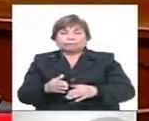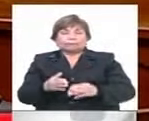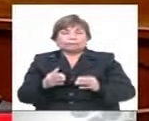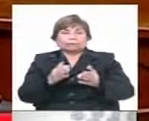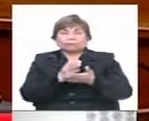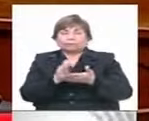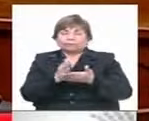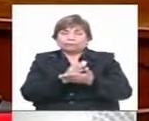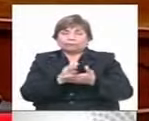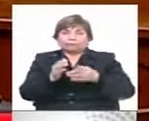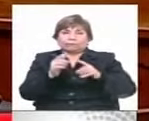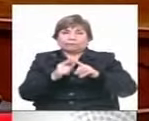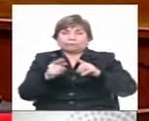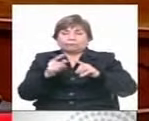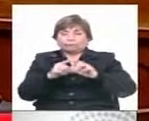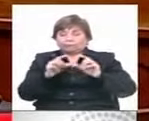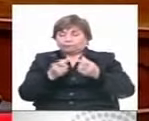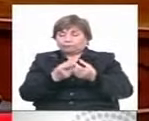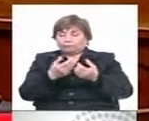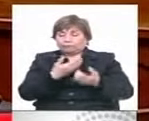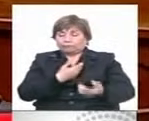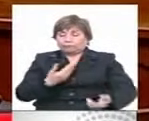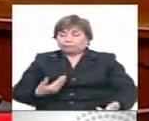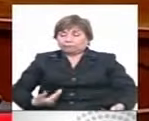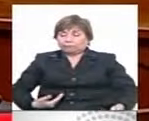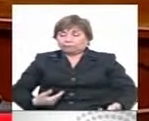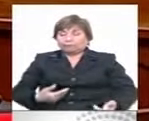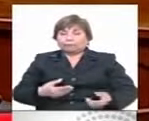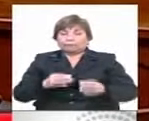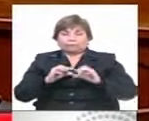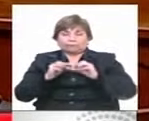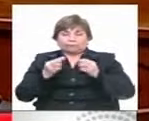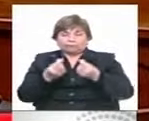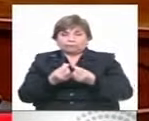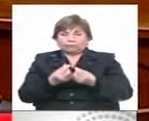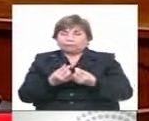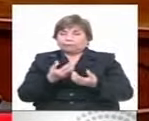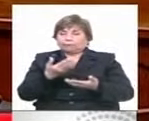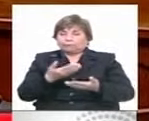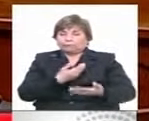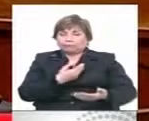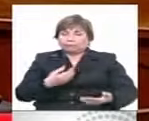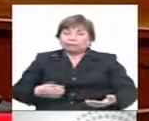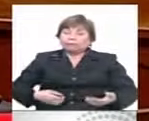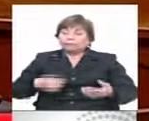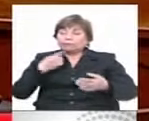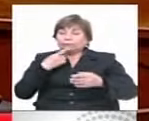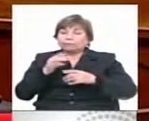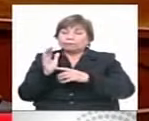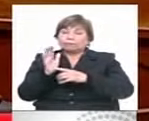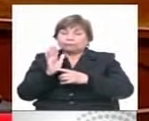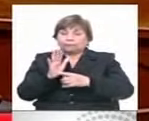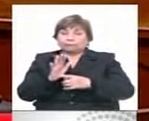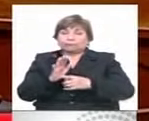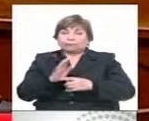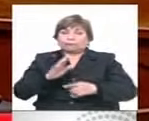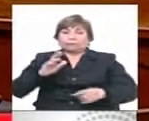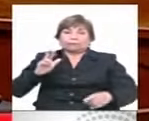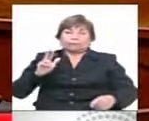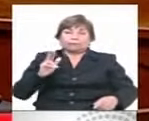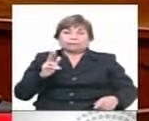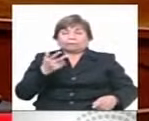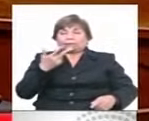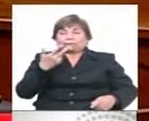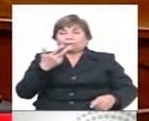participación de diferentes sectores, niveles de gobierno y sectores de sociedad civil. Eso será presentado en el tercer trimestre del